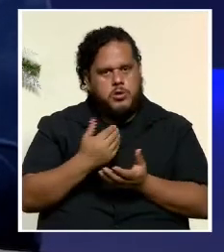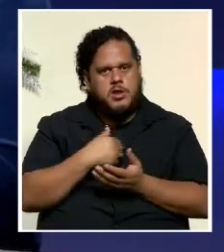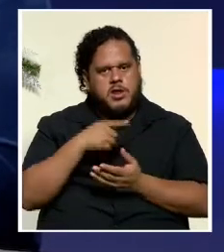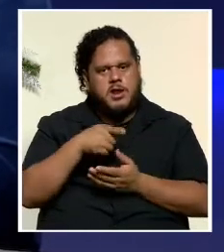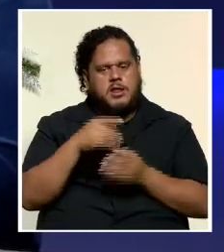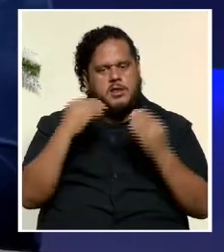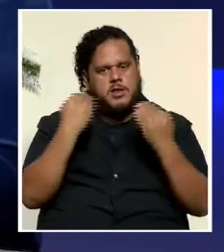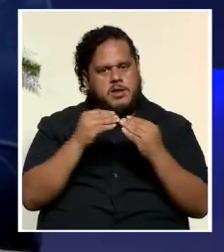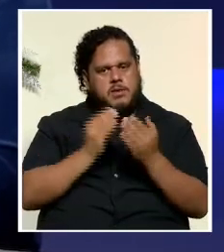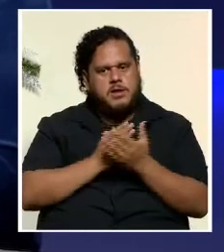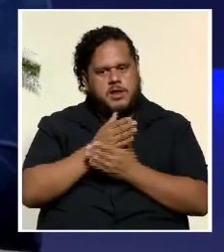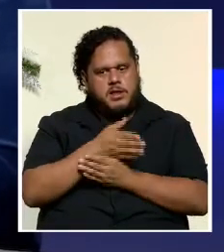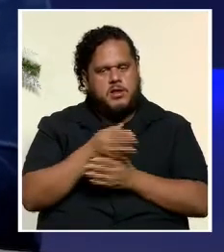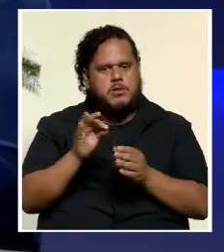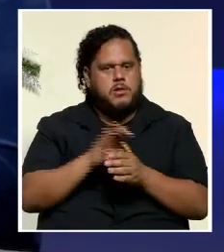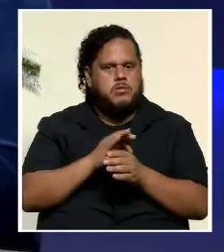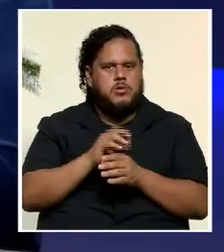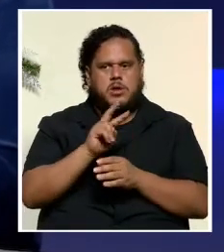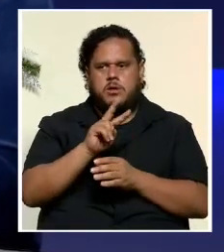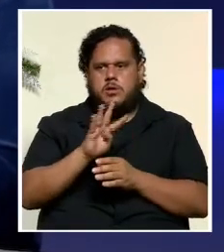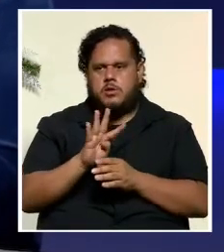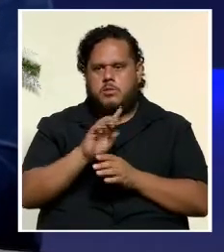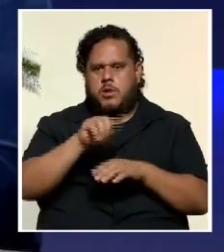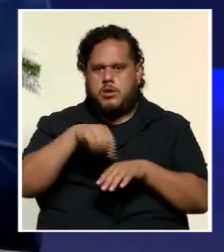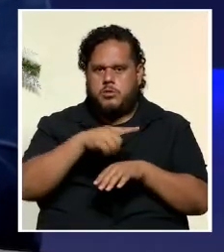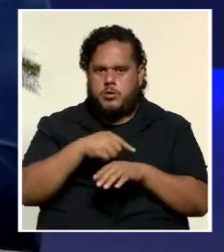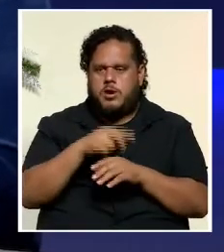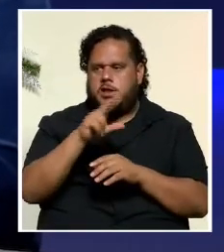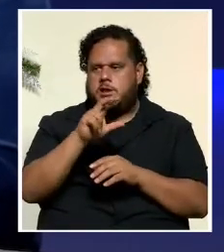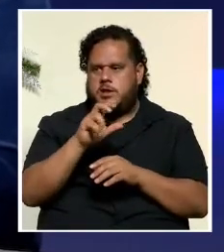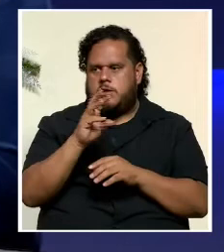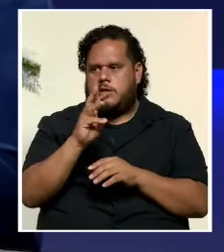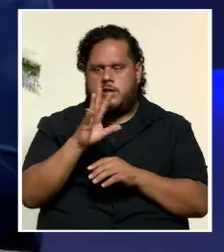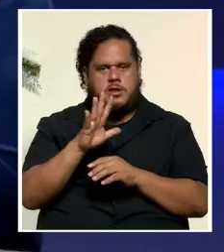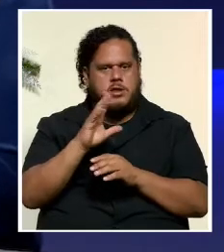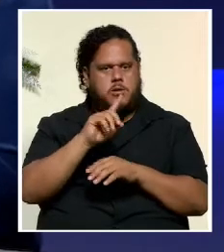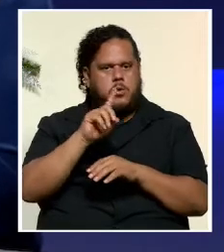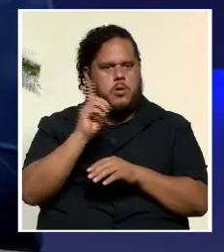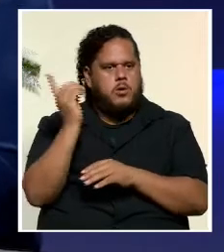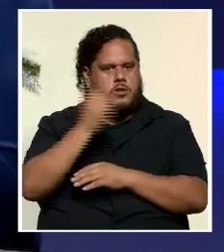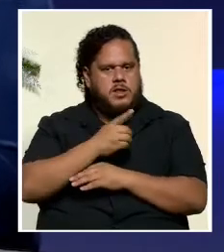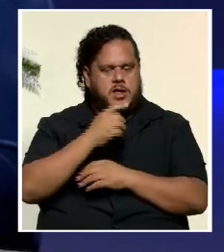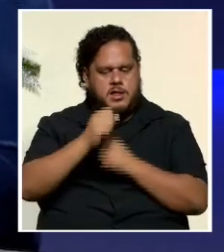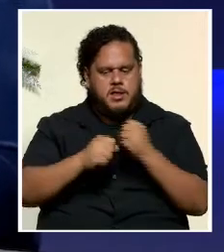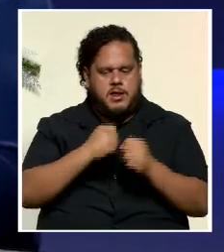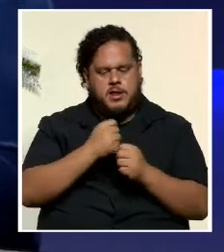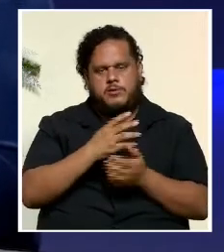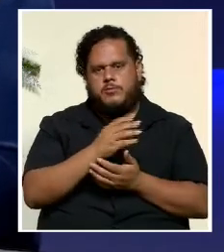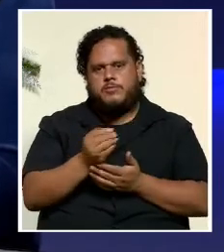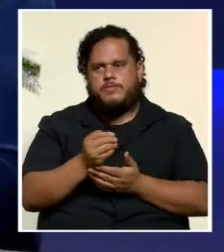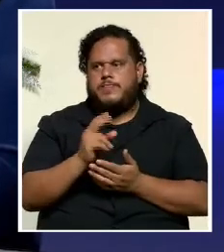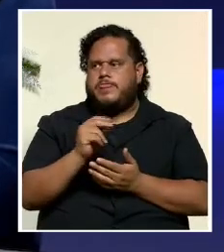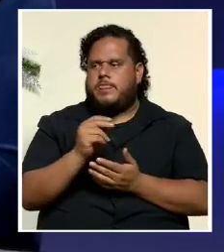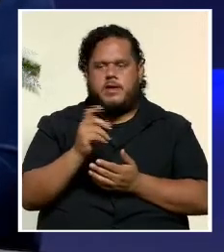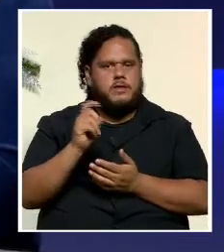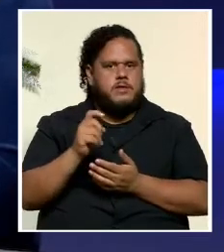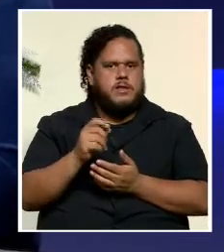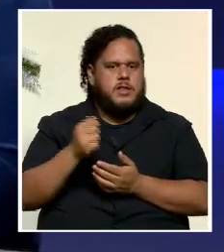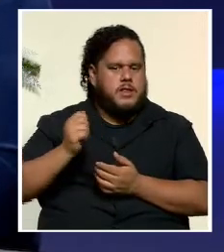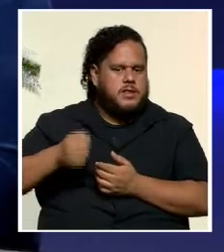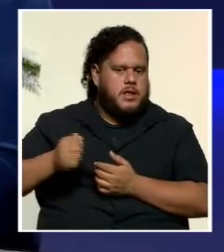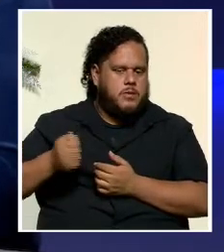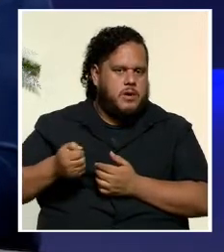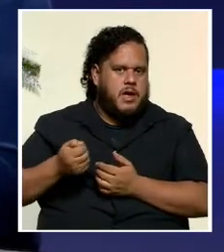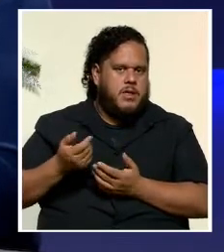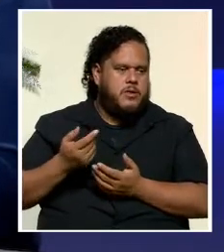de acceso, que funciona 24 horas al día, 365 días al año, y que no se requiere abogado en materia